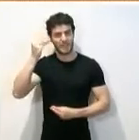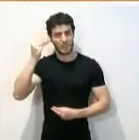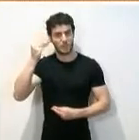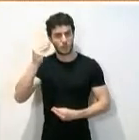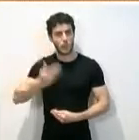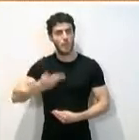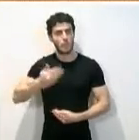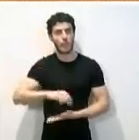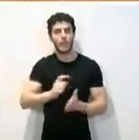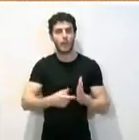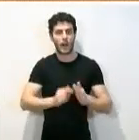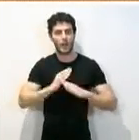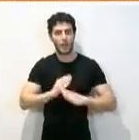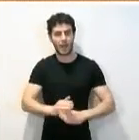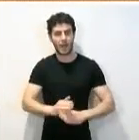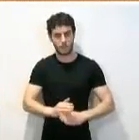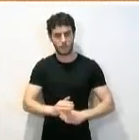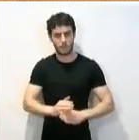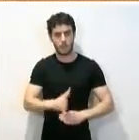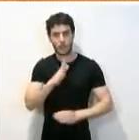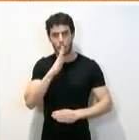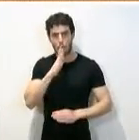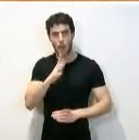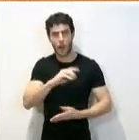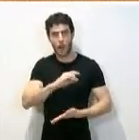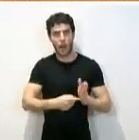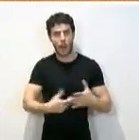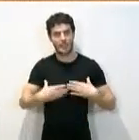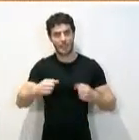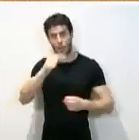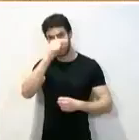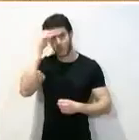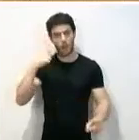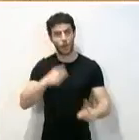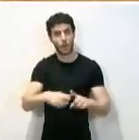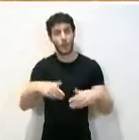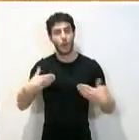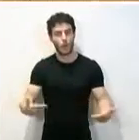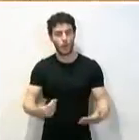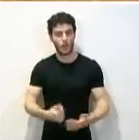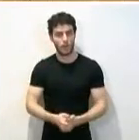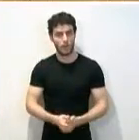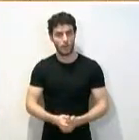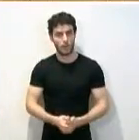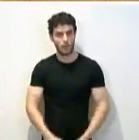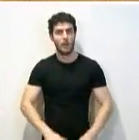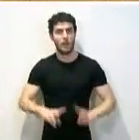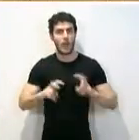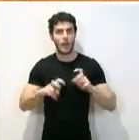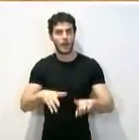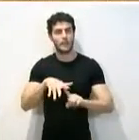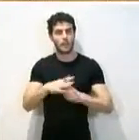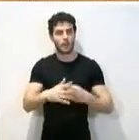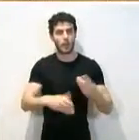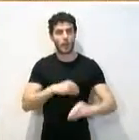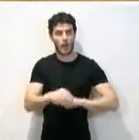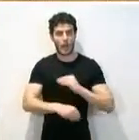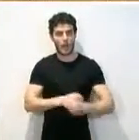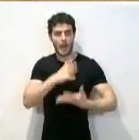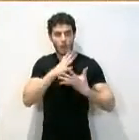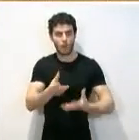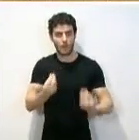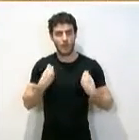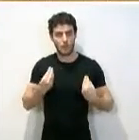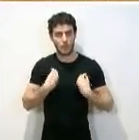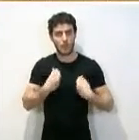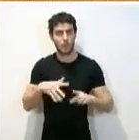ley, porque la Ley de Salud Mental lo que pretende no es otra cosa que hacer análisis de la situación que estamos viviendo,